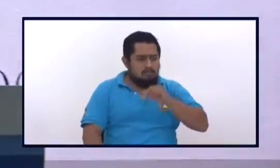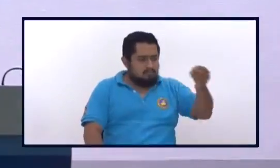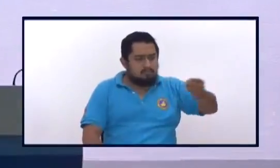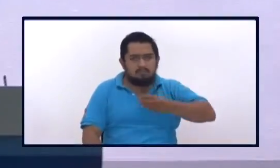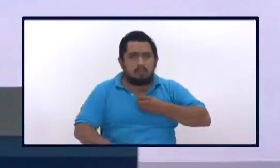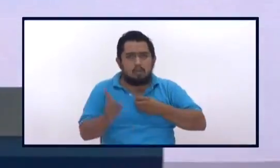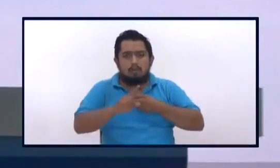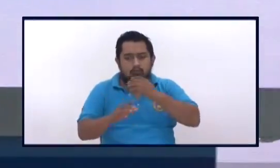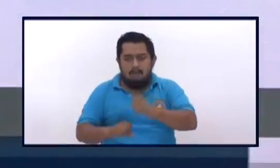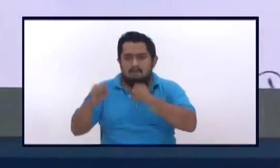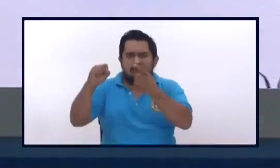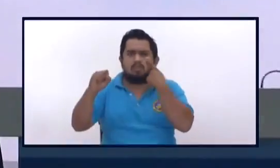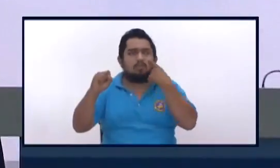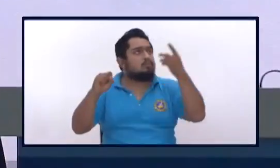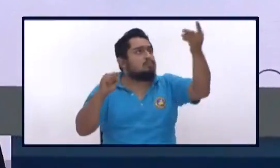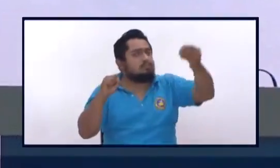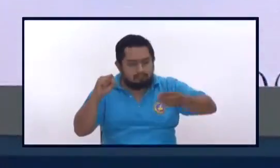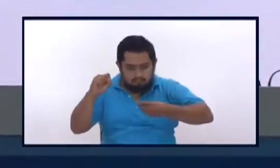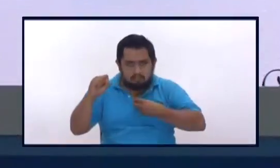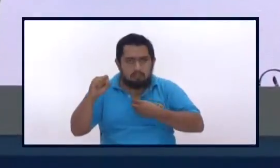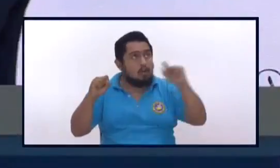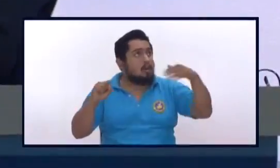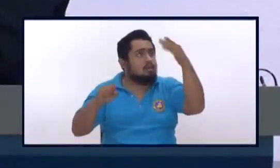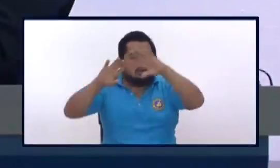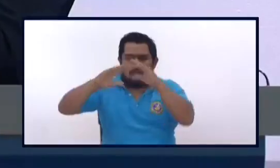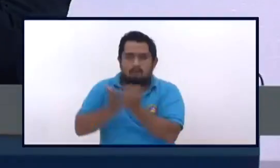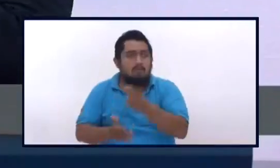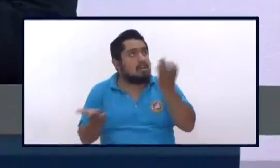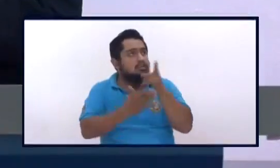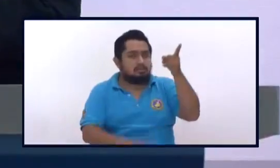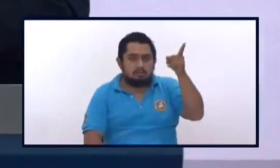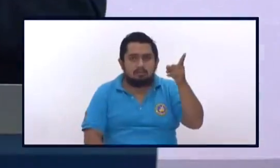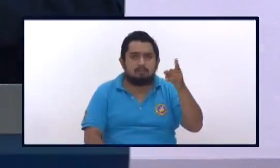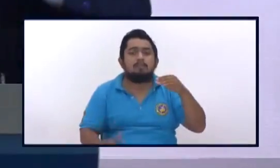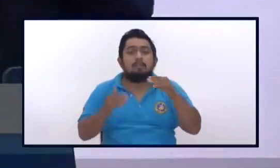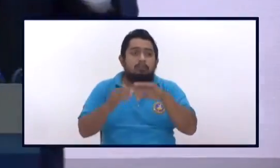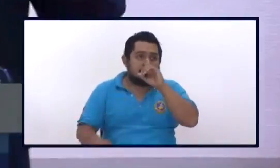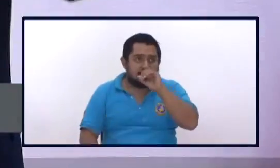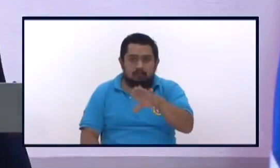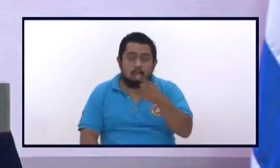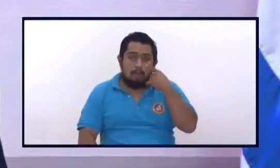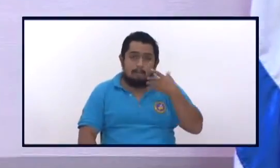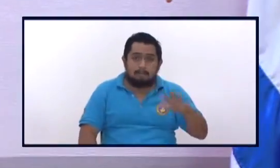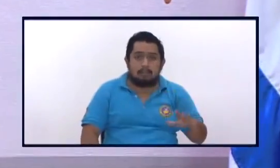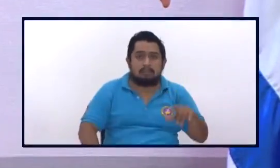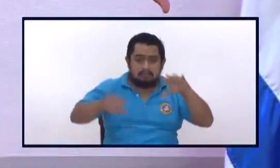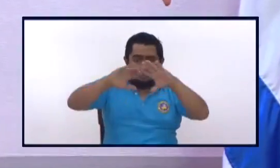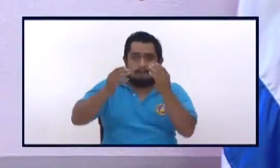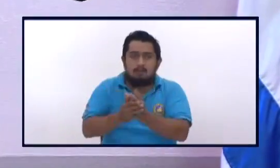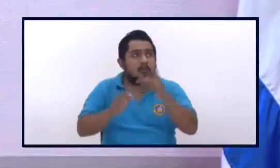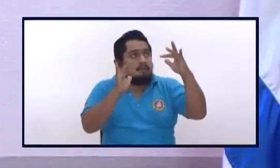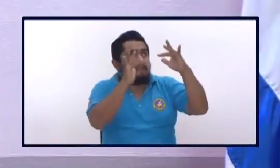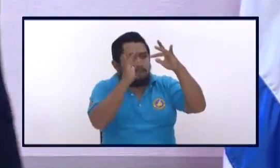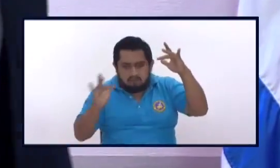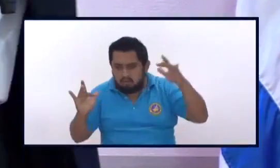tu fuerza viene de dios quien hizo los cielos y la tierra te dicho el día de hoy que es peligroso estar fuera de la cobertura de dios